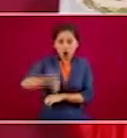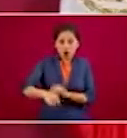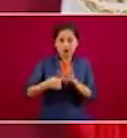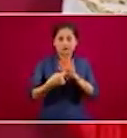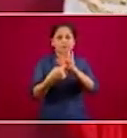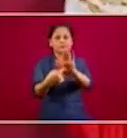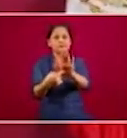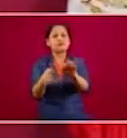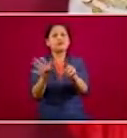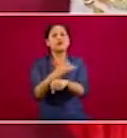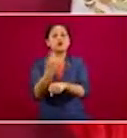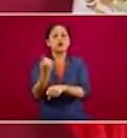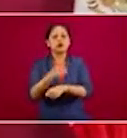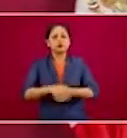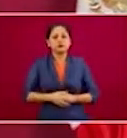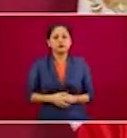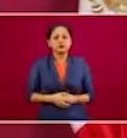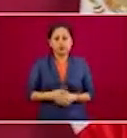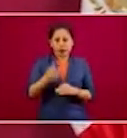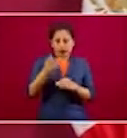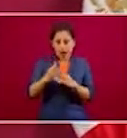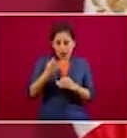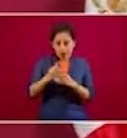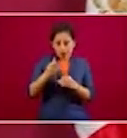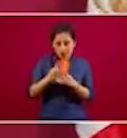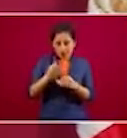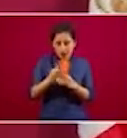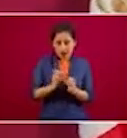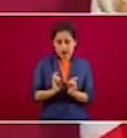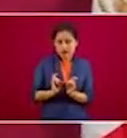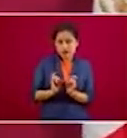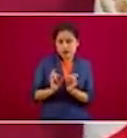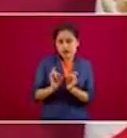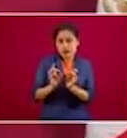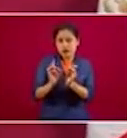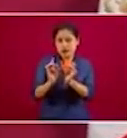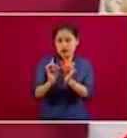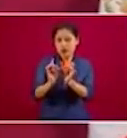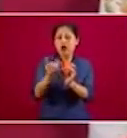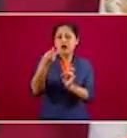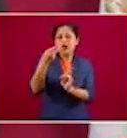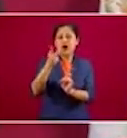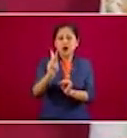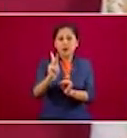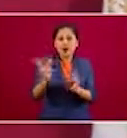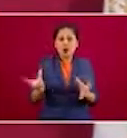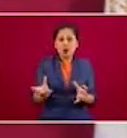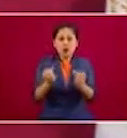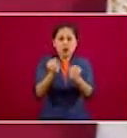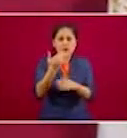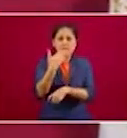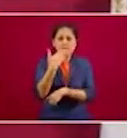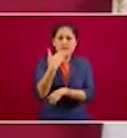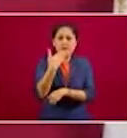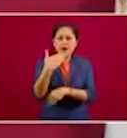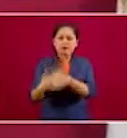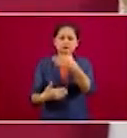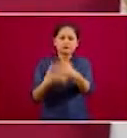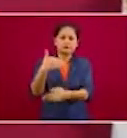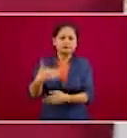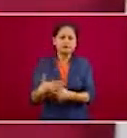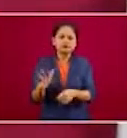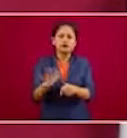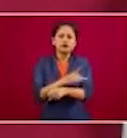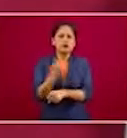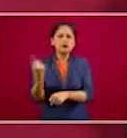no hay casos de coronavirus. Desde luego, y solo si tenemos la disciplina que hasta ahora se ha observado. El